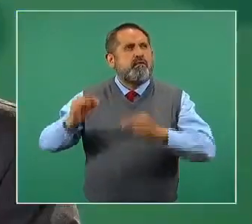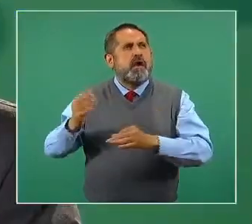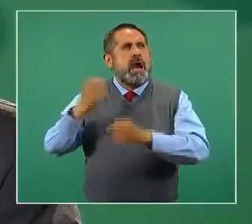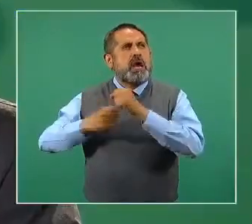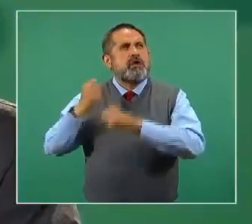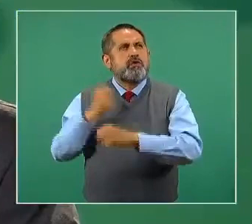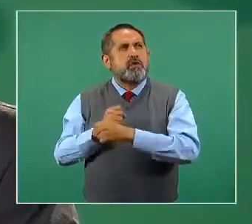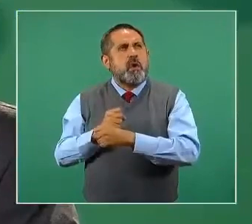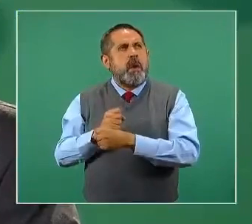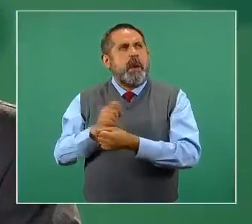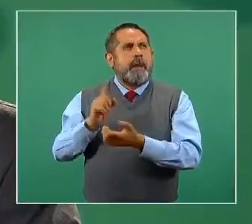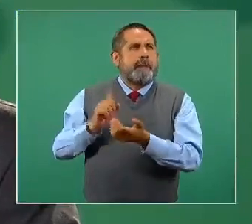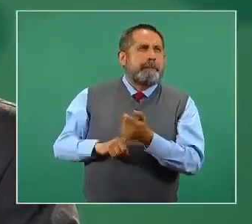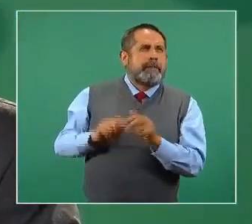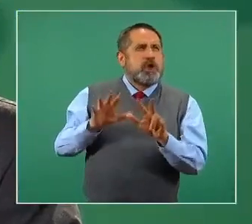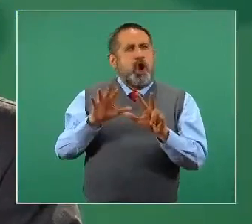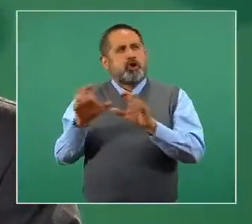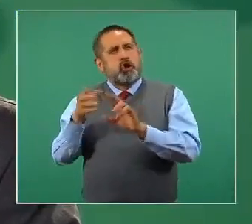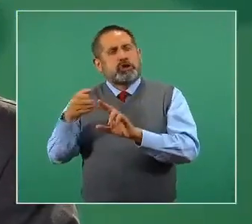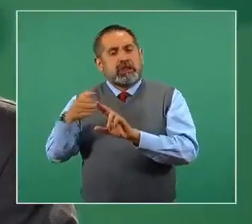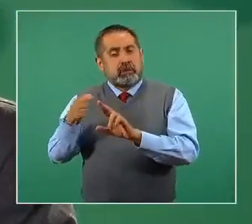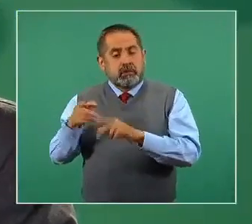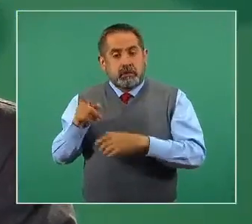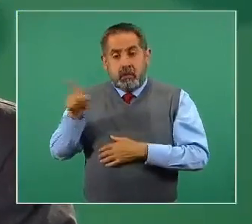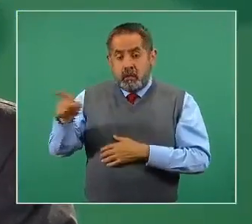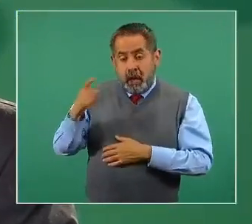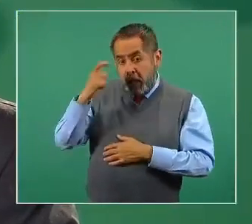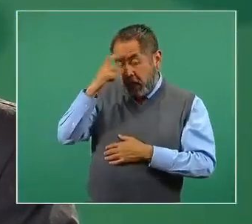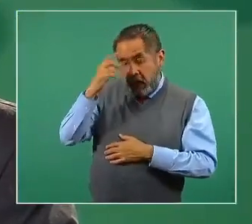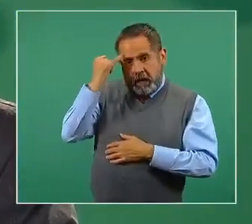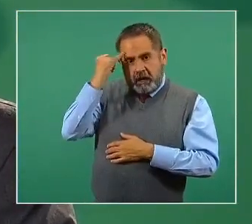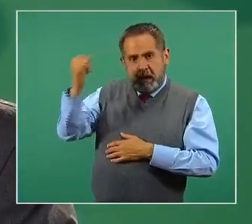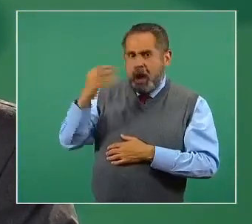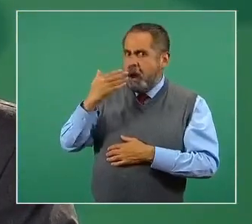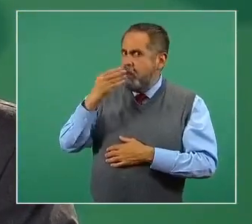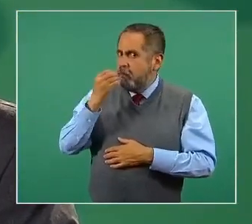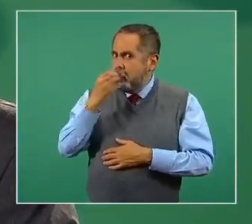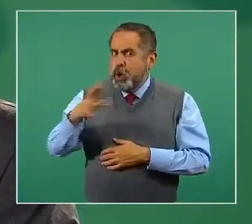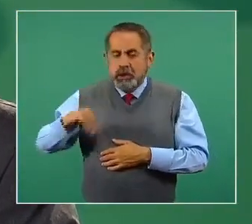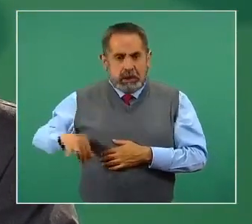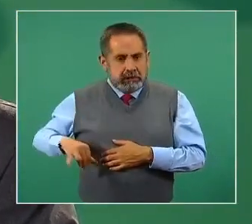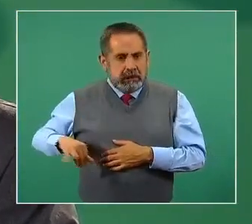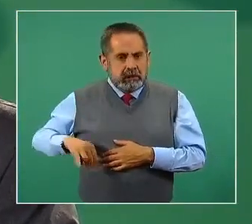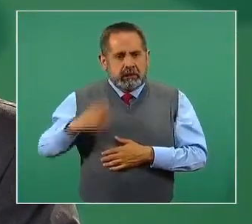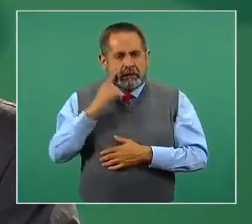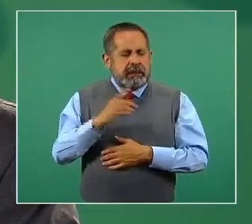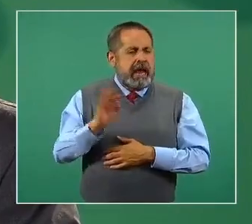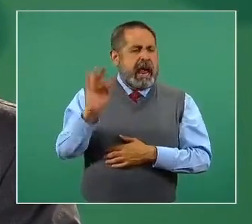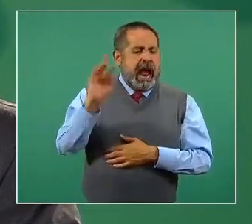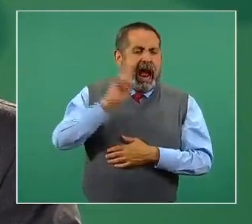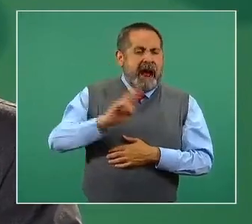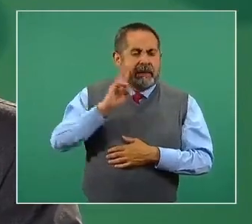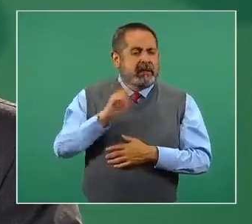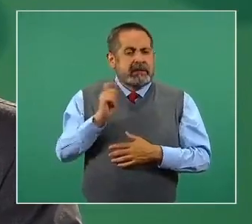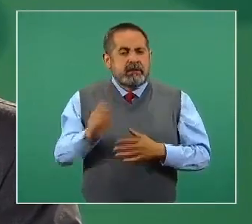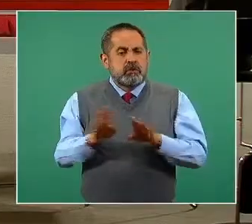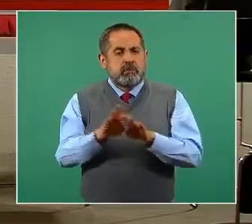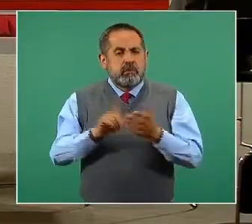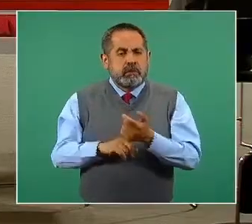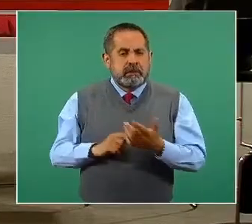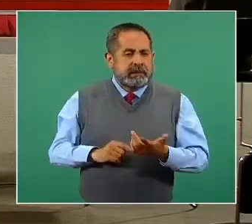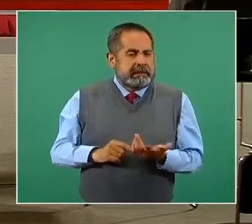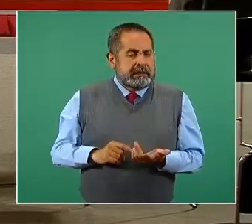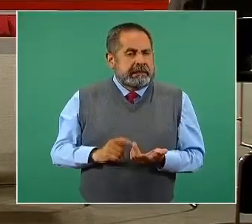siglo XIX, se le ocurrió algo muy interesante, que fue: ¿qué tal si probamos cuál